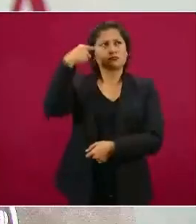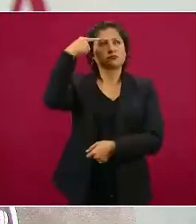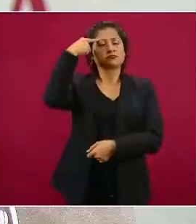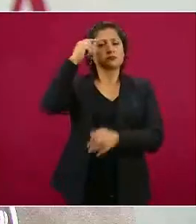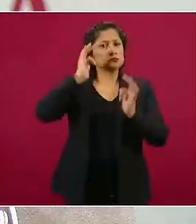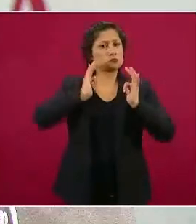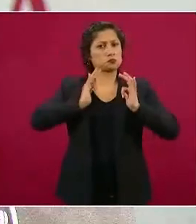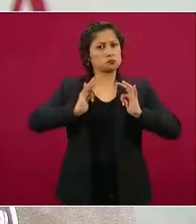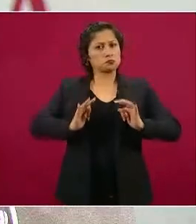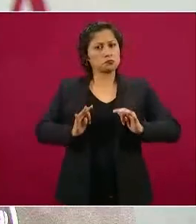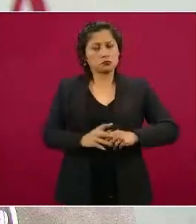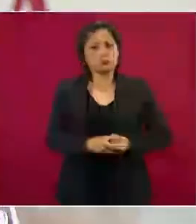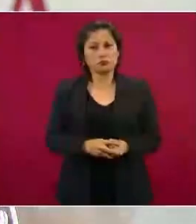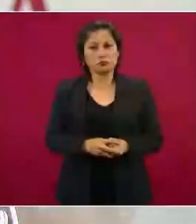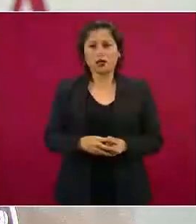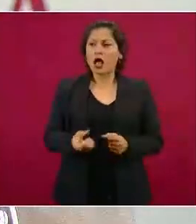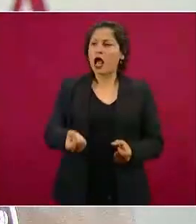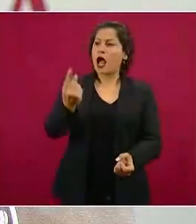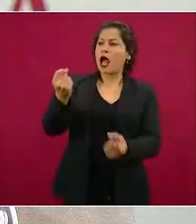Me acusan de que